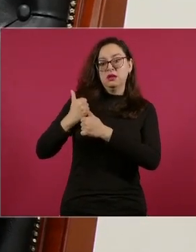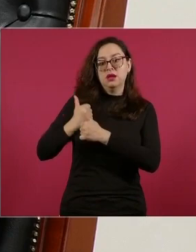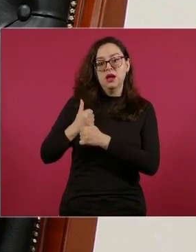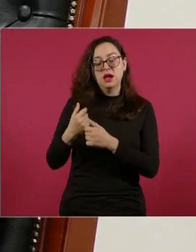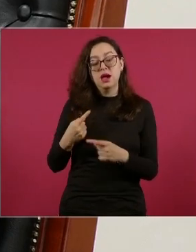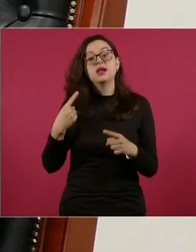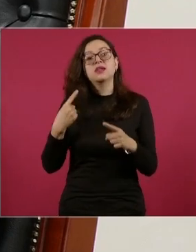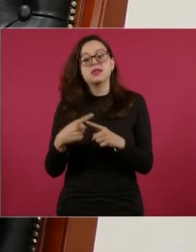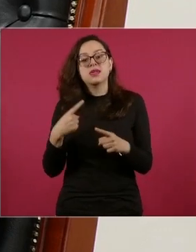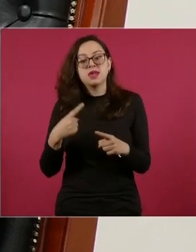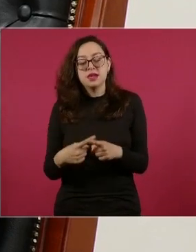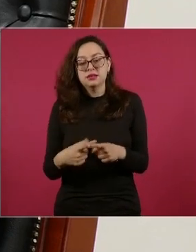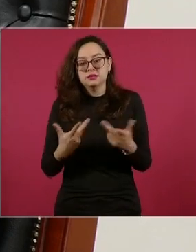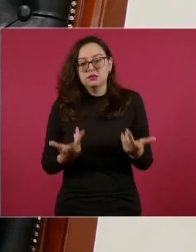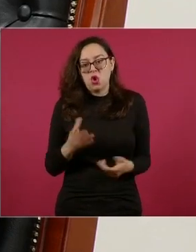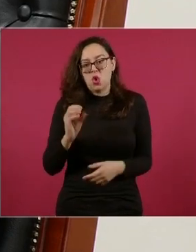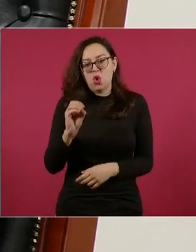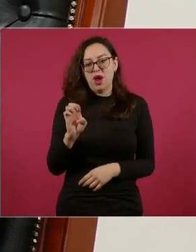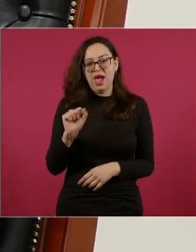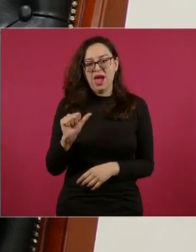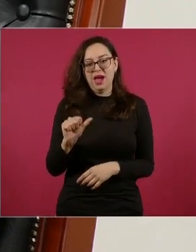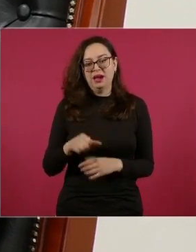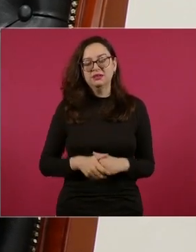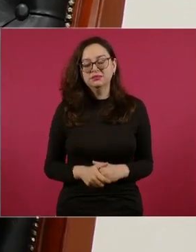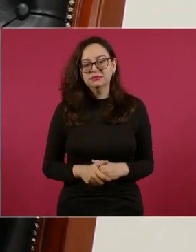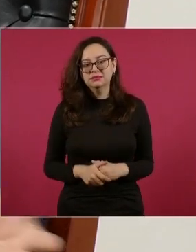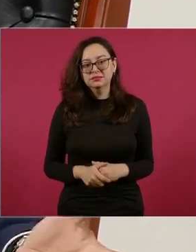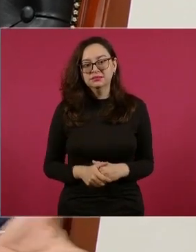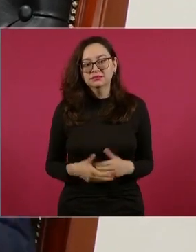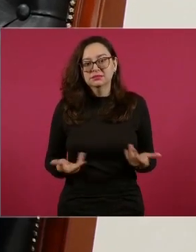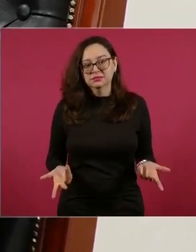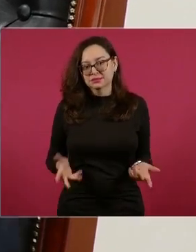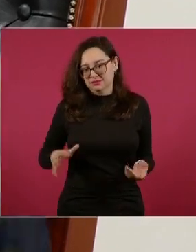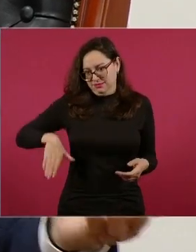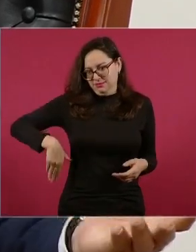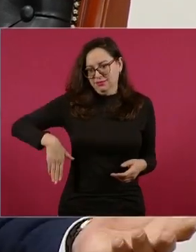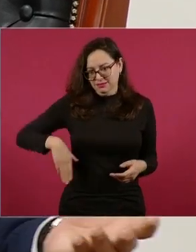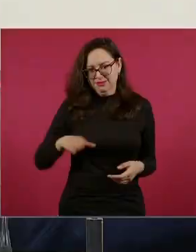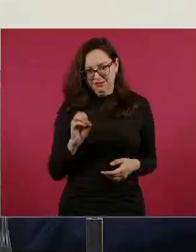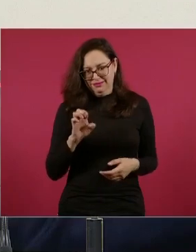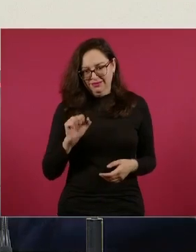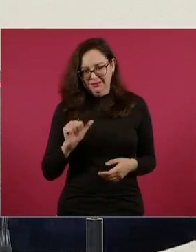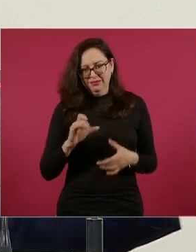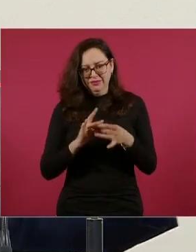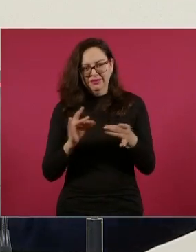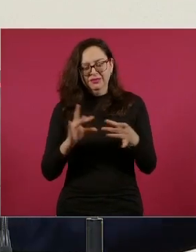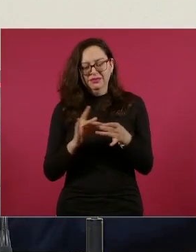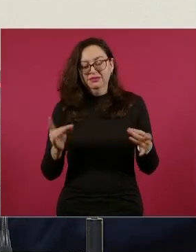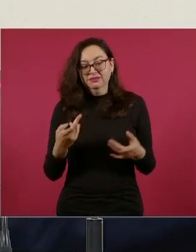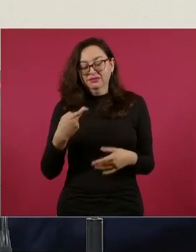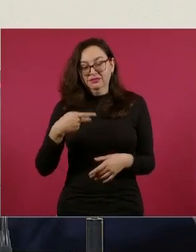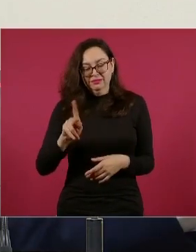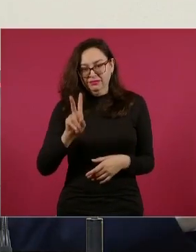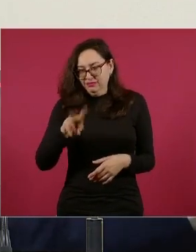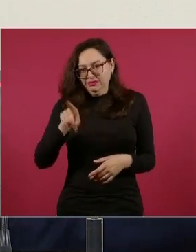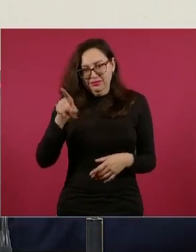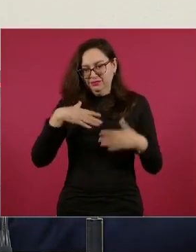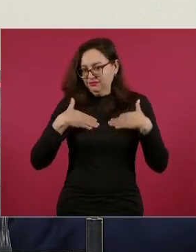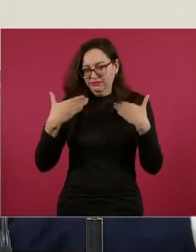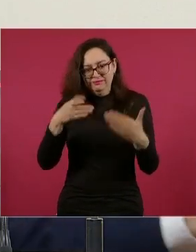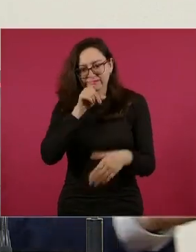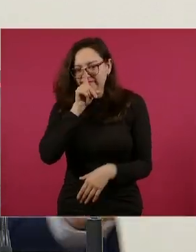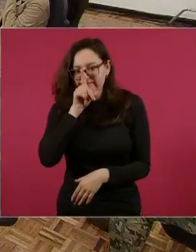organizaciones de derechos humanos de la OEA. Estamos hablando aquí de la OEA. ¿Qué confianza le podemos tener? O